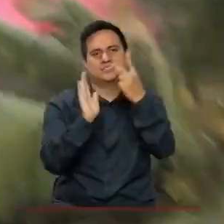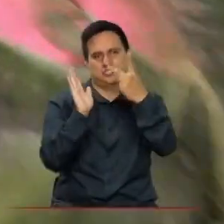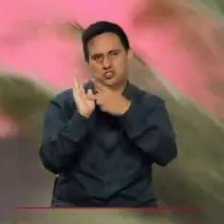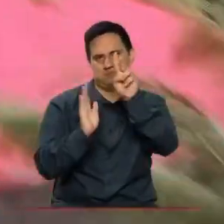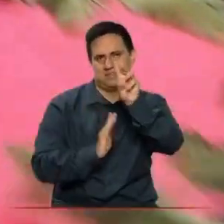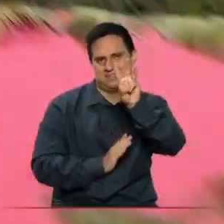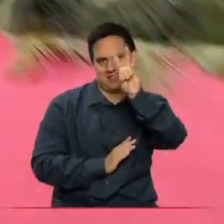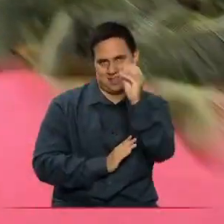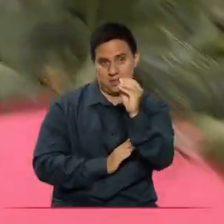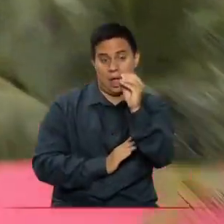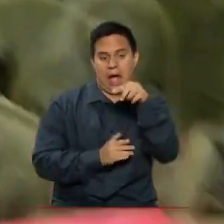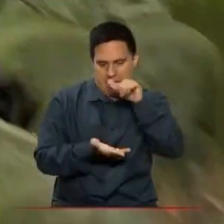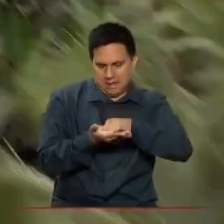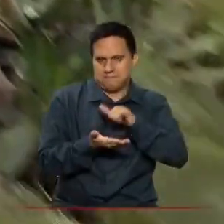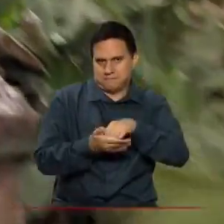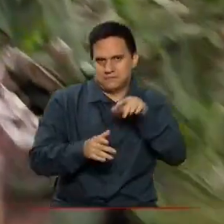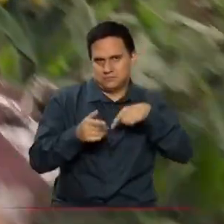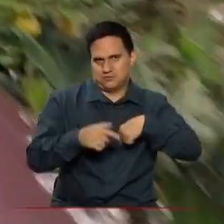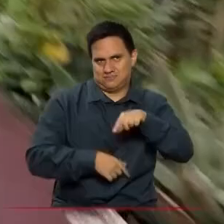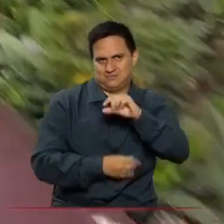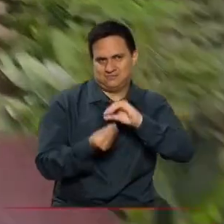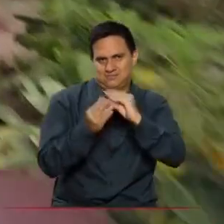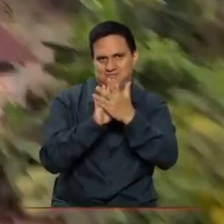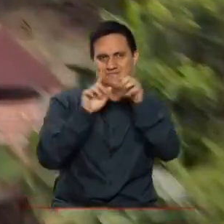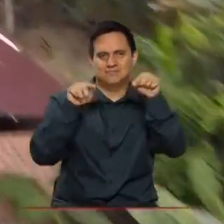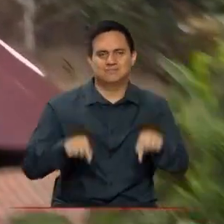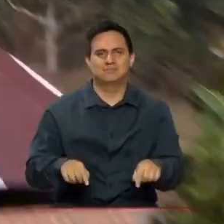de la COP16 en Cali, Valle del Cauca.